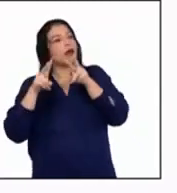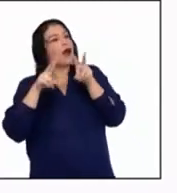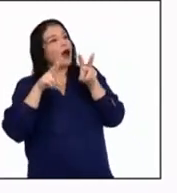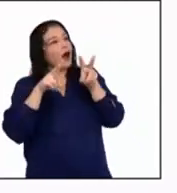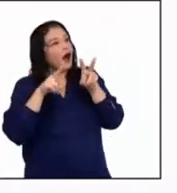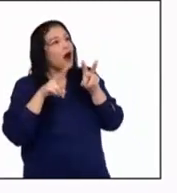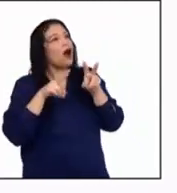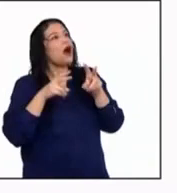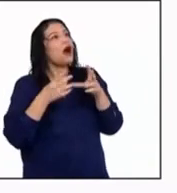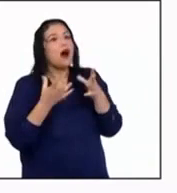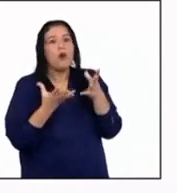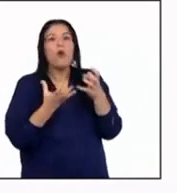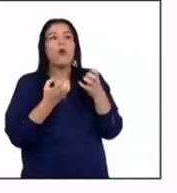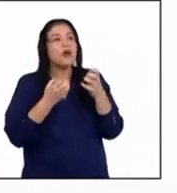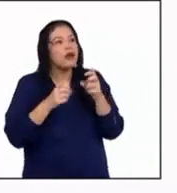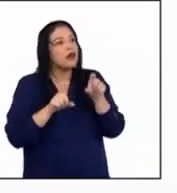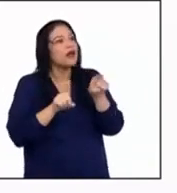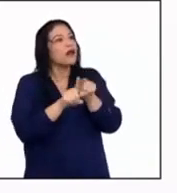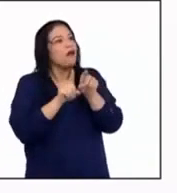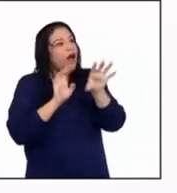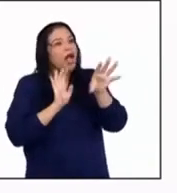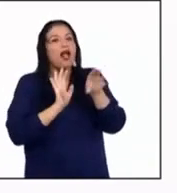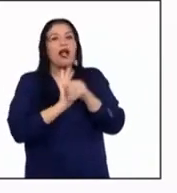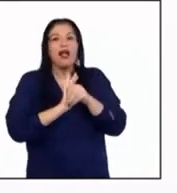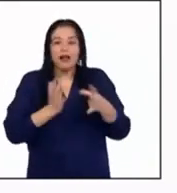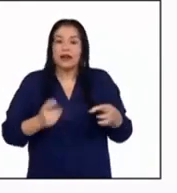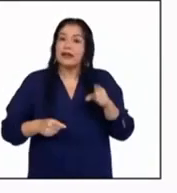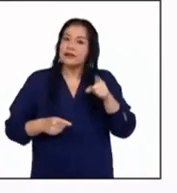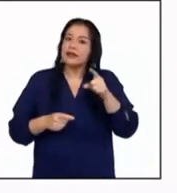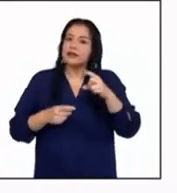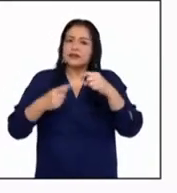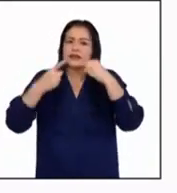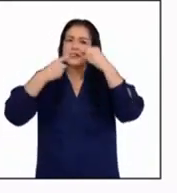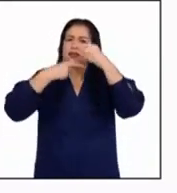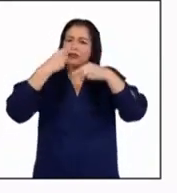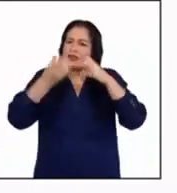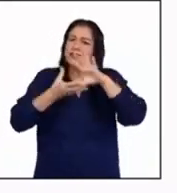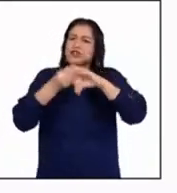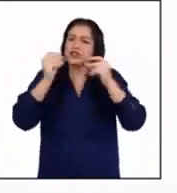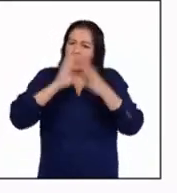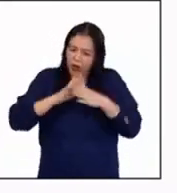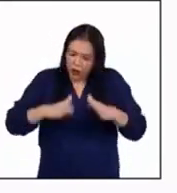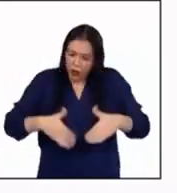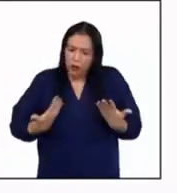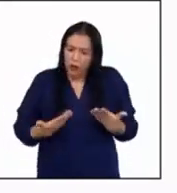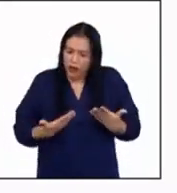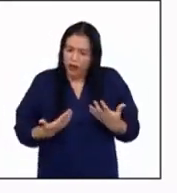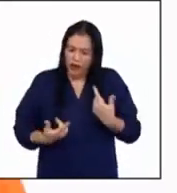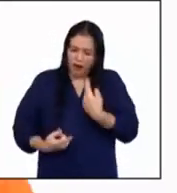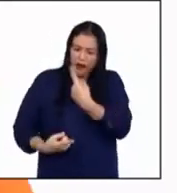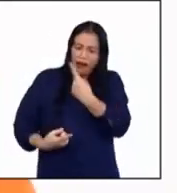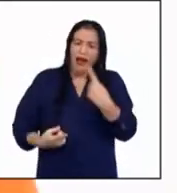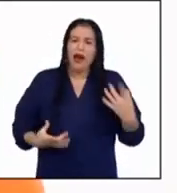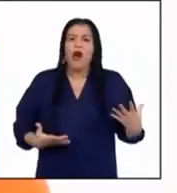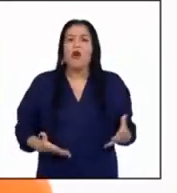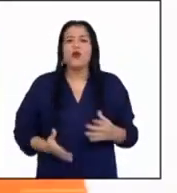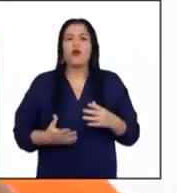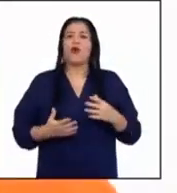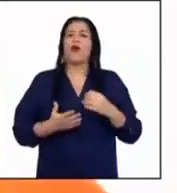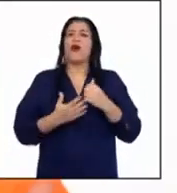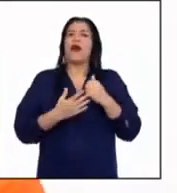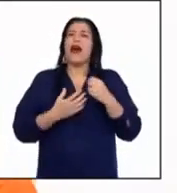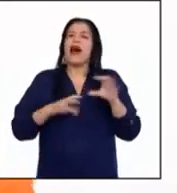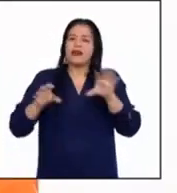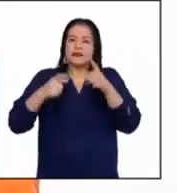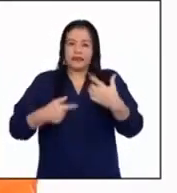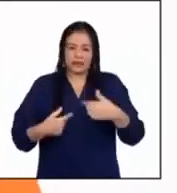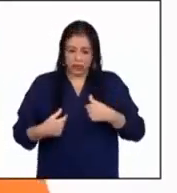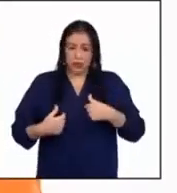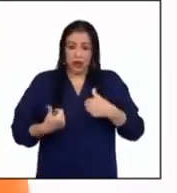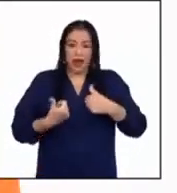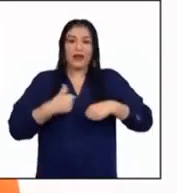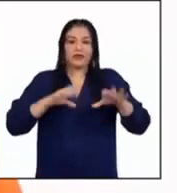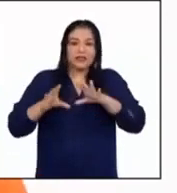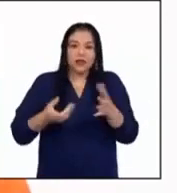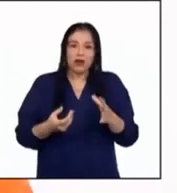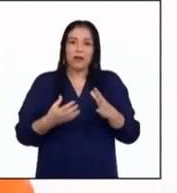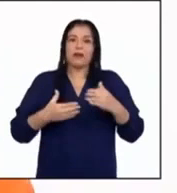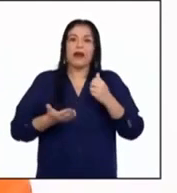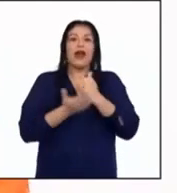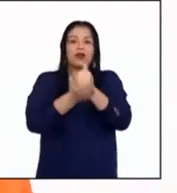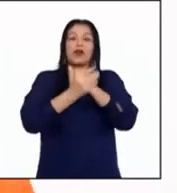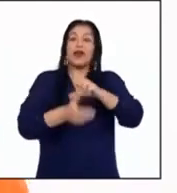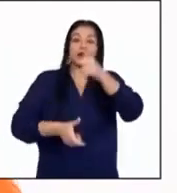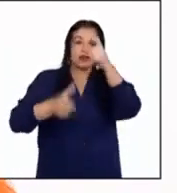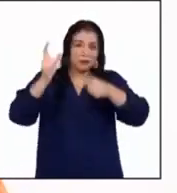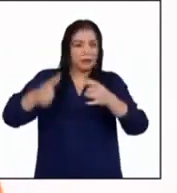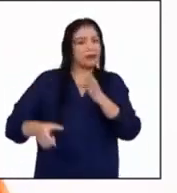alrededor. Estas historias nos pueden llevar a tomar acciones en beneficio de otros. Y la tendencia de estas acciones es que en el